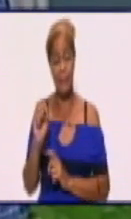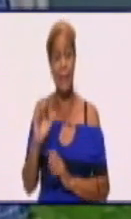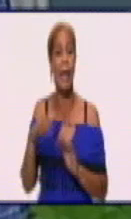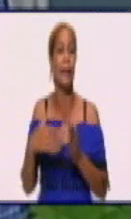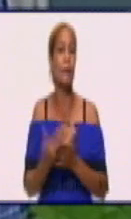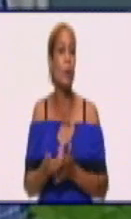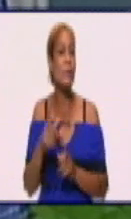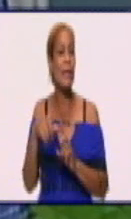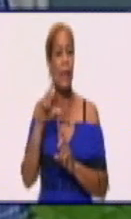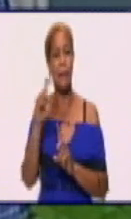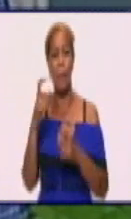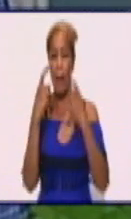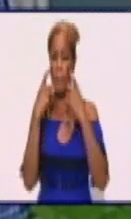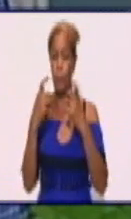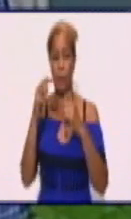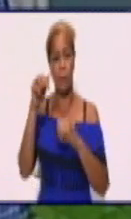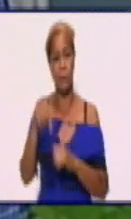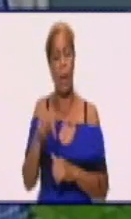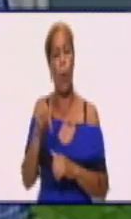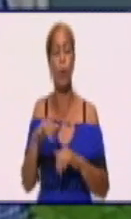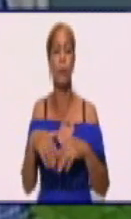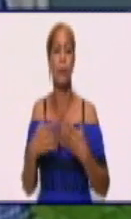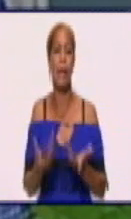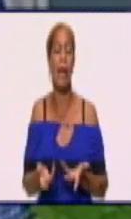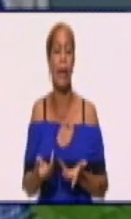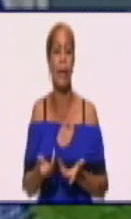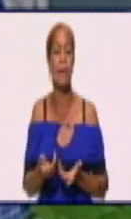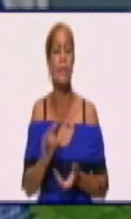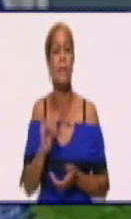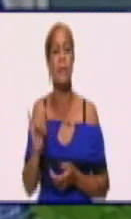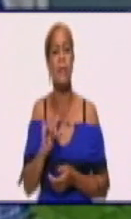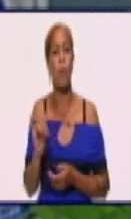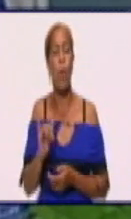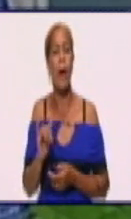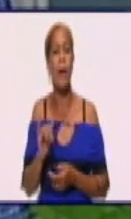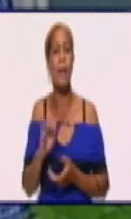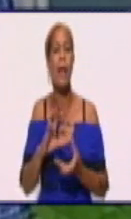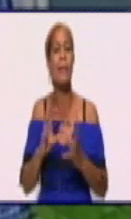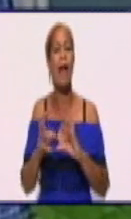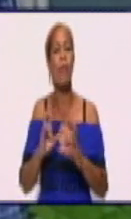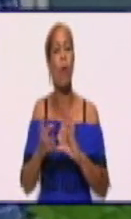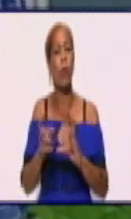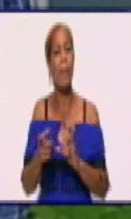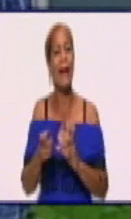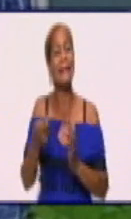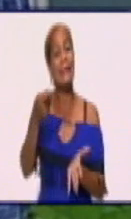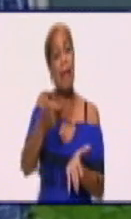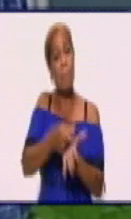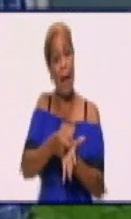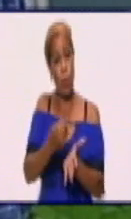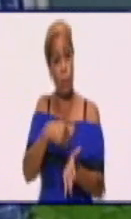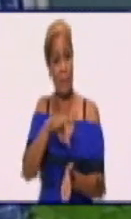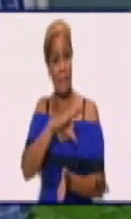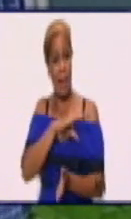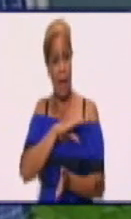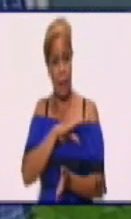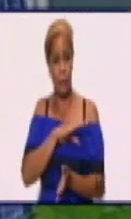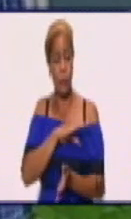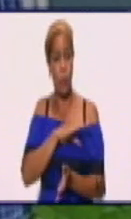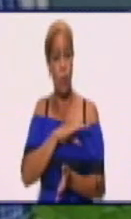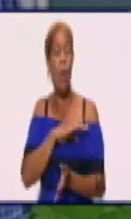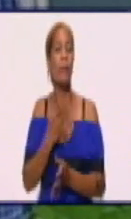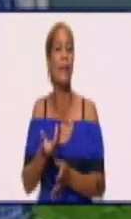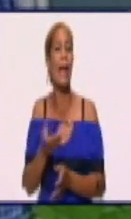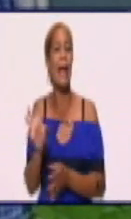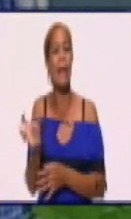en este momento tiene que ver con los canales de pago de bande cuando hablamos de canales de pago a qué nos